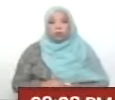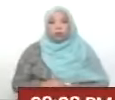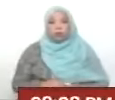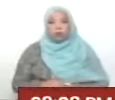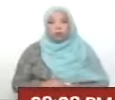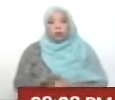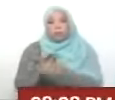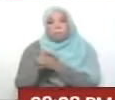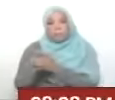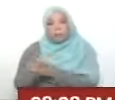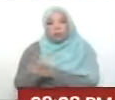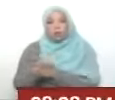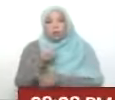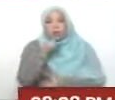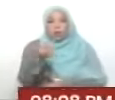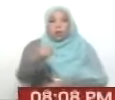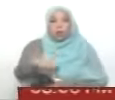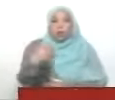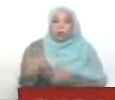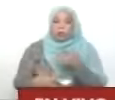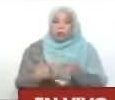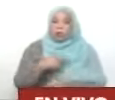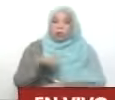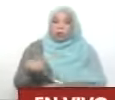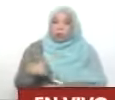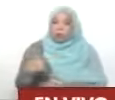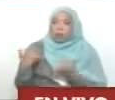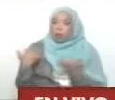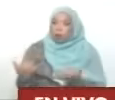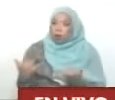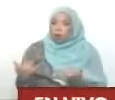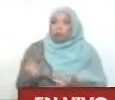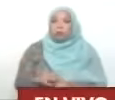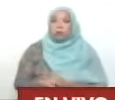querido compañero, una línea estratégica que es